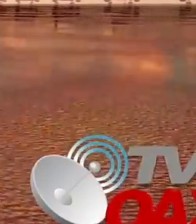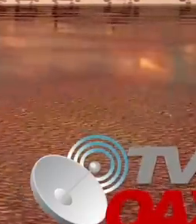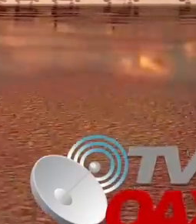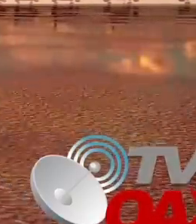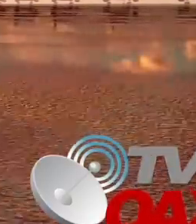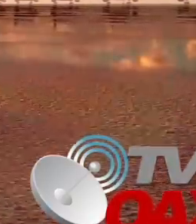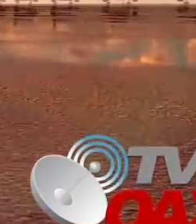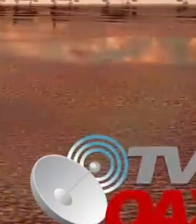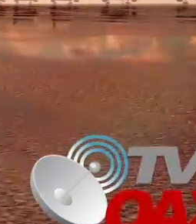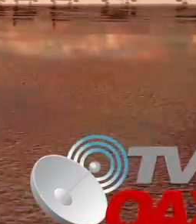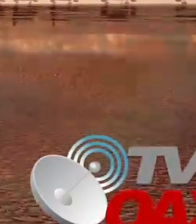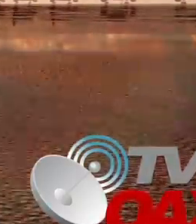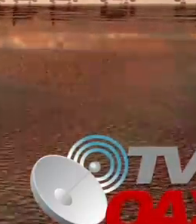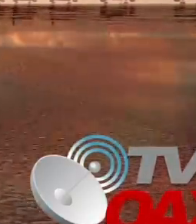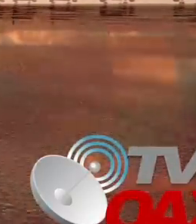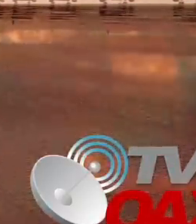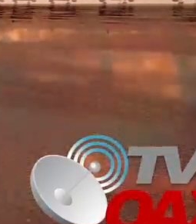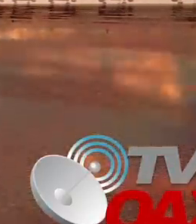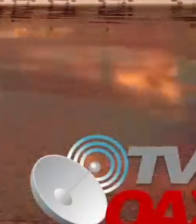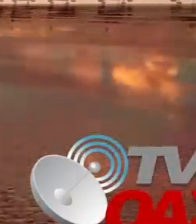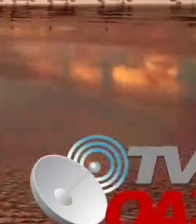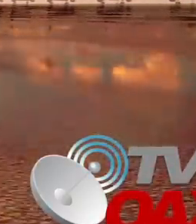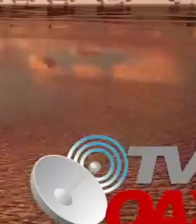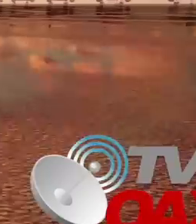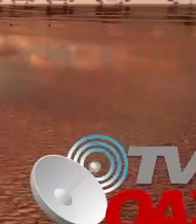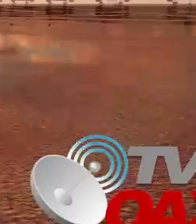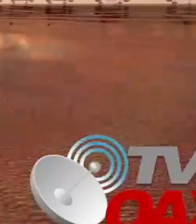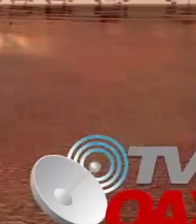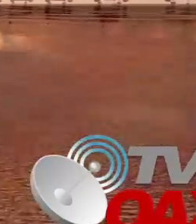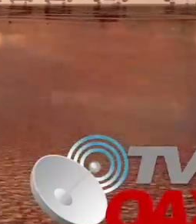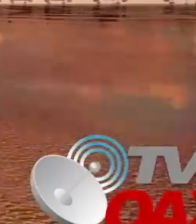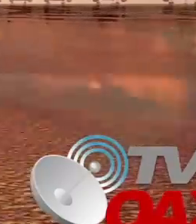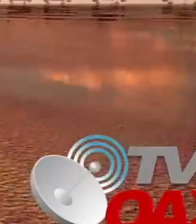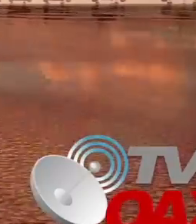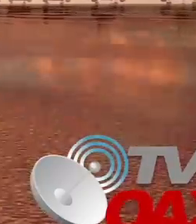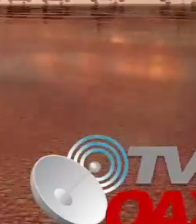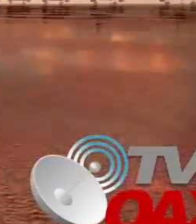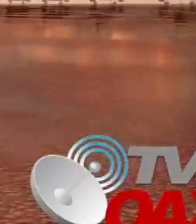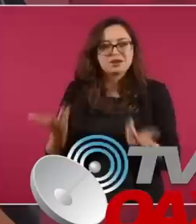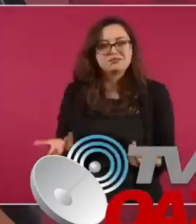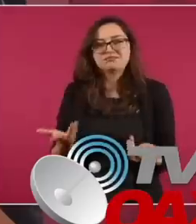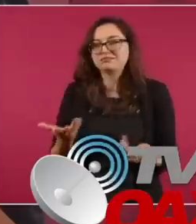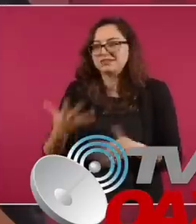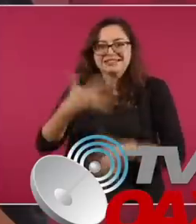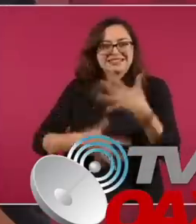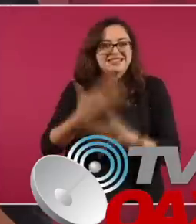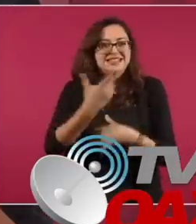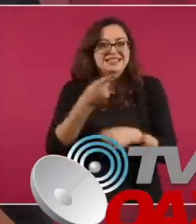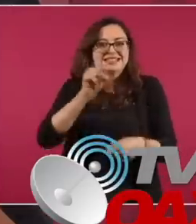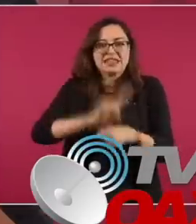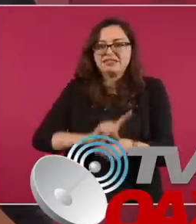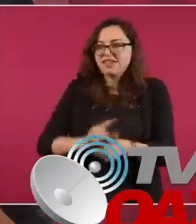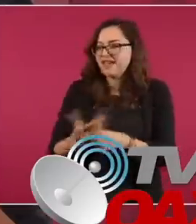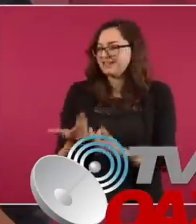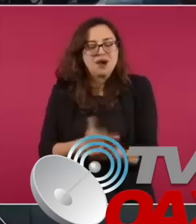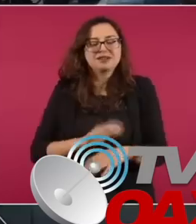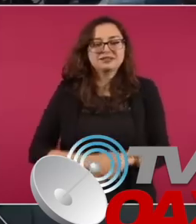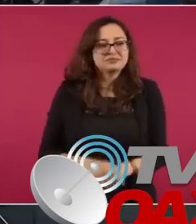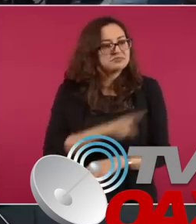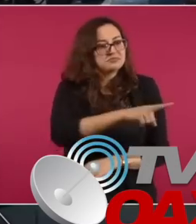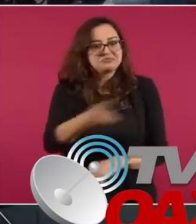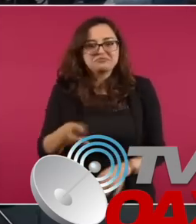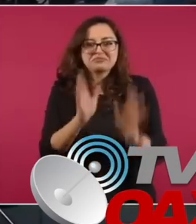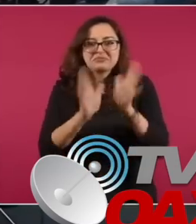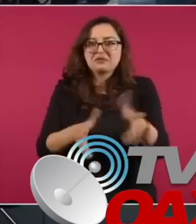Acabo de ver apenas el proyecto lo bien en Yucatán hace 15 días me lo presentaron